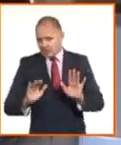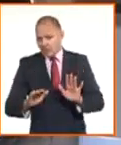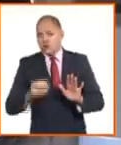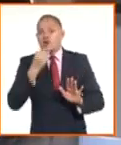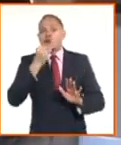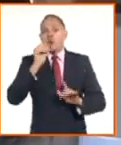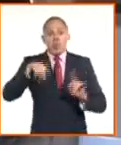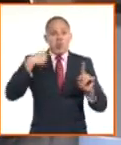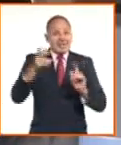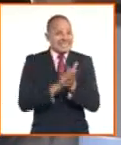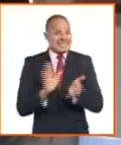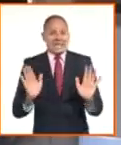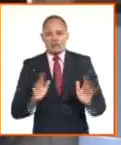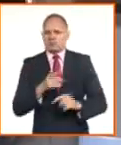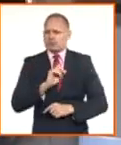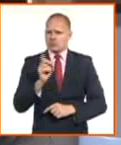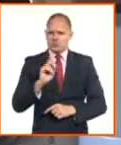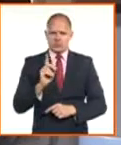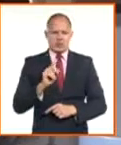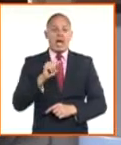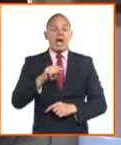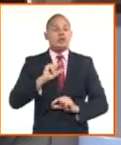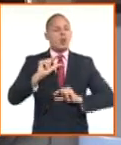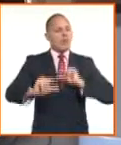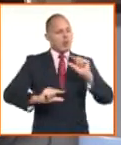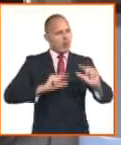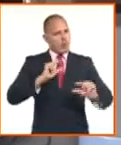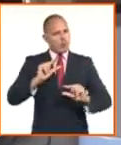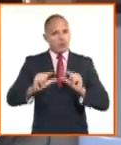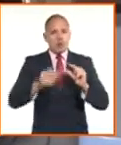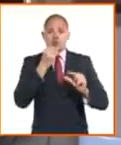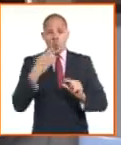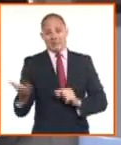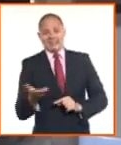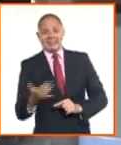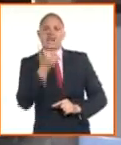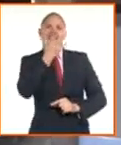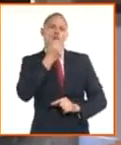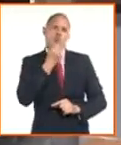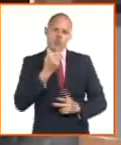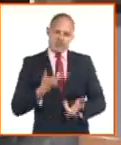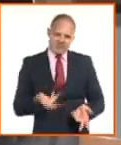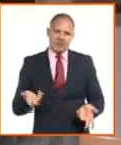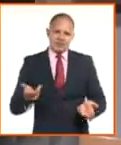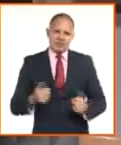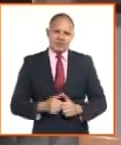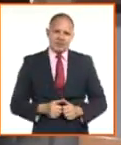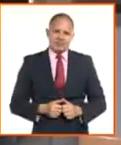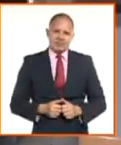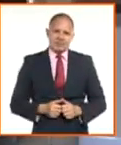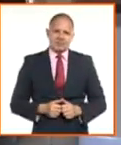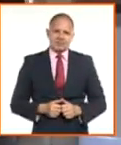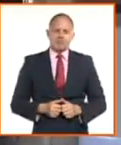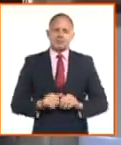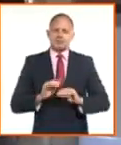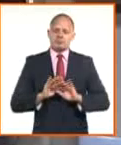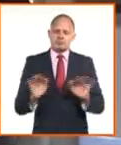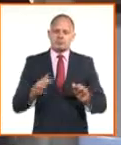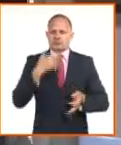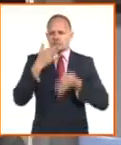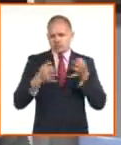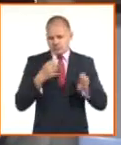negativos en este tipo de medidas que, repito, tiene una trascendencia. Entonces, es bueno señalar eso.